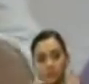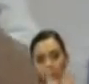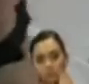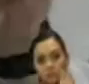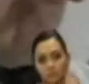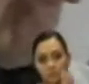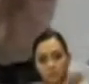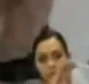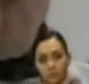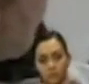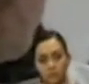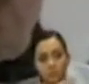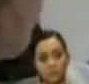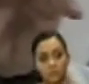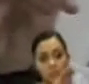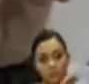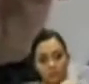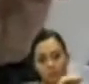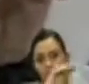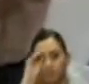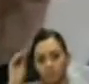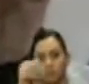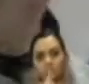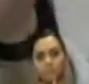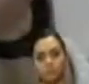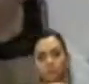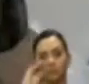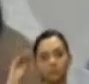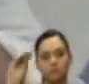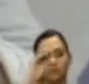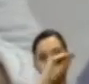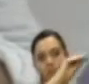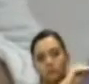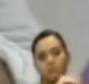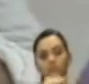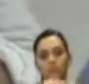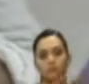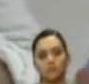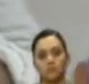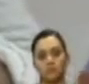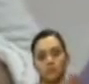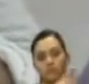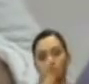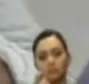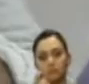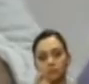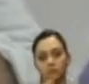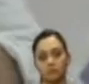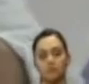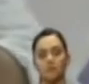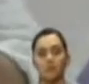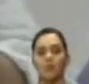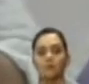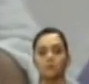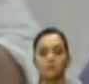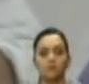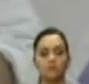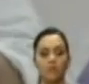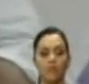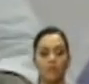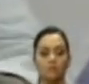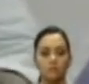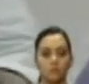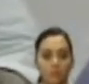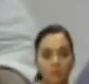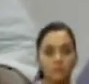ese encaje de los bancos privados en el central y sirven para respaldar el sistema monetario. Ahora, ¿de